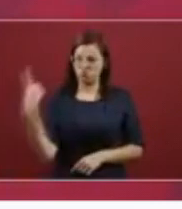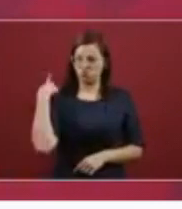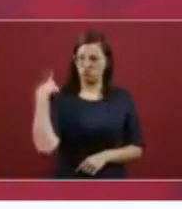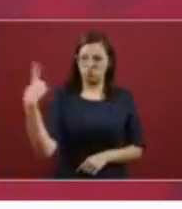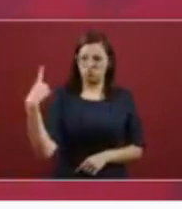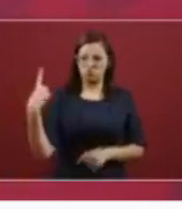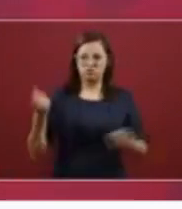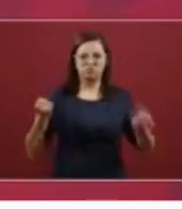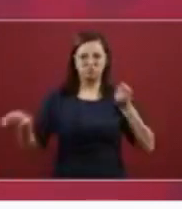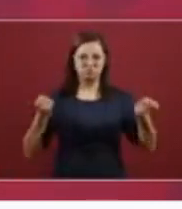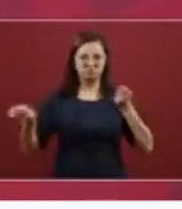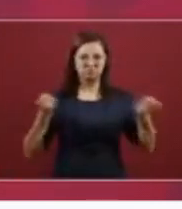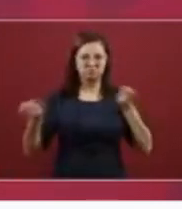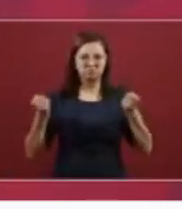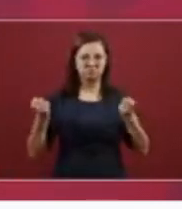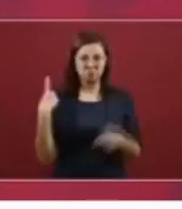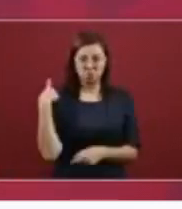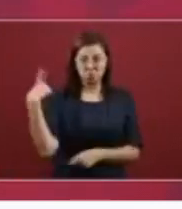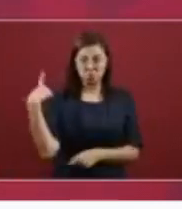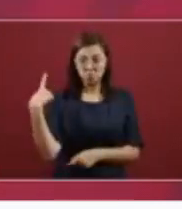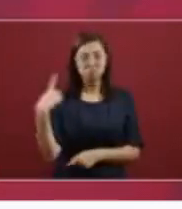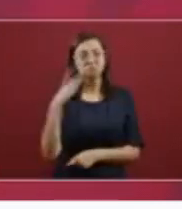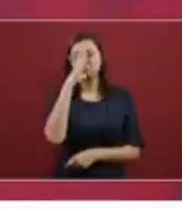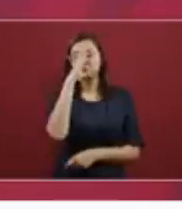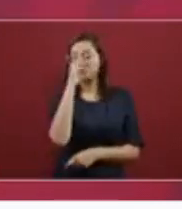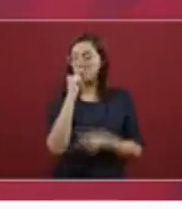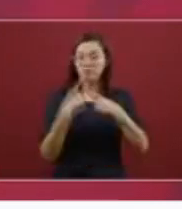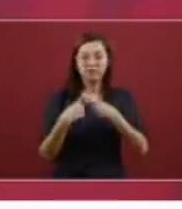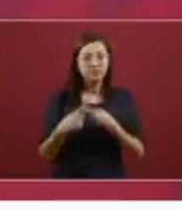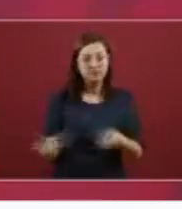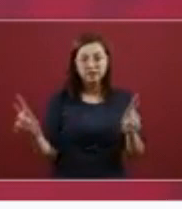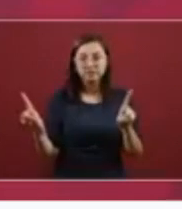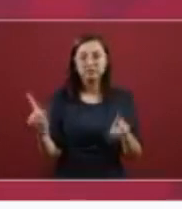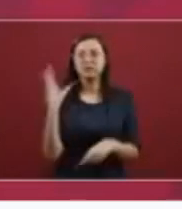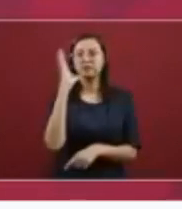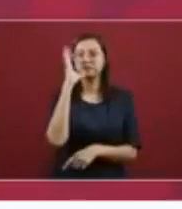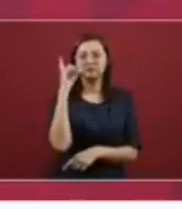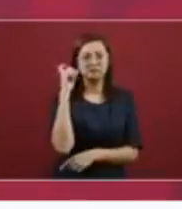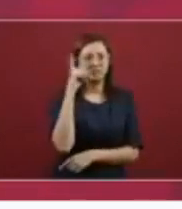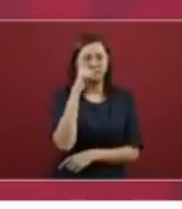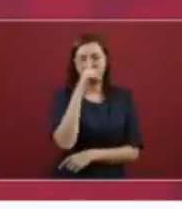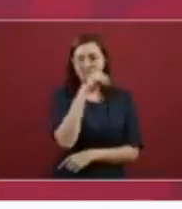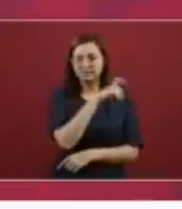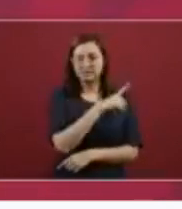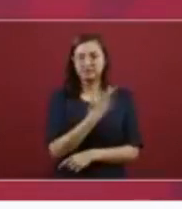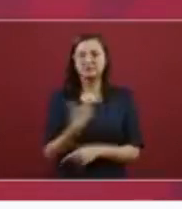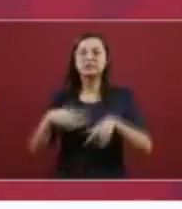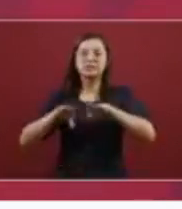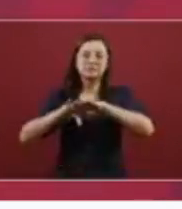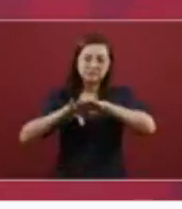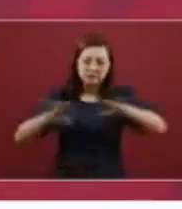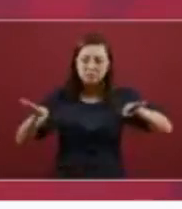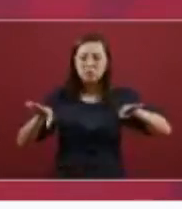dictadura no se puede disentir es muy difícil en una democracia